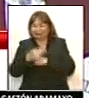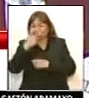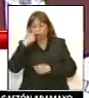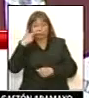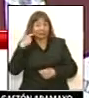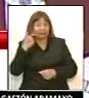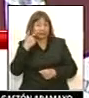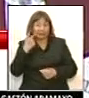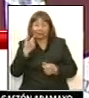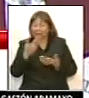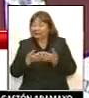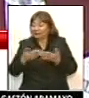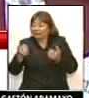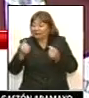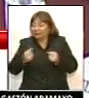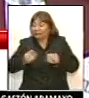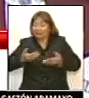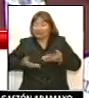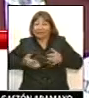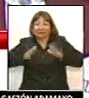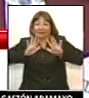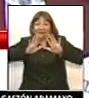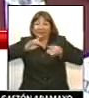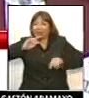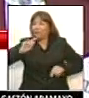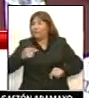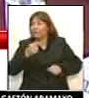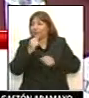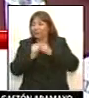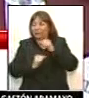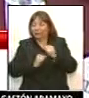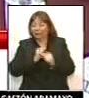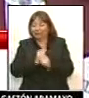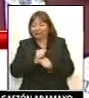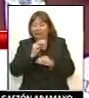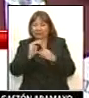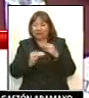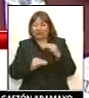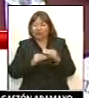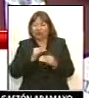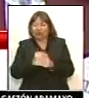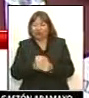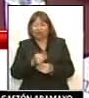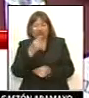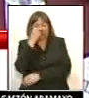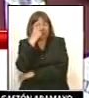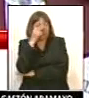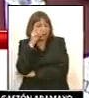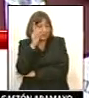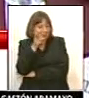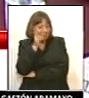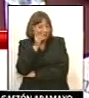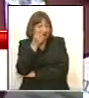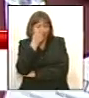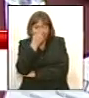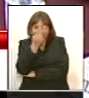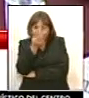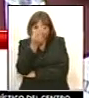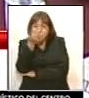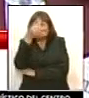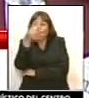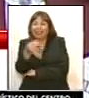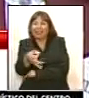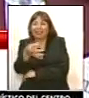nos asentamos, la historia es máximo 10.000 años de la historia del mundo. Entonces, ahí comencemos a mirarnos en la realidad. Y